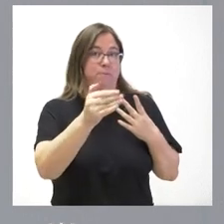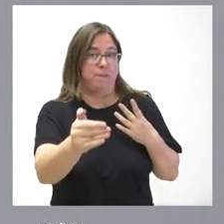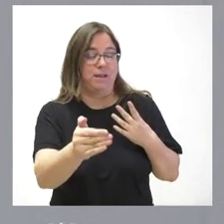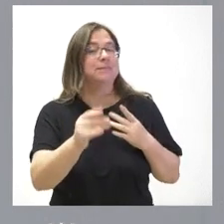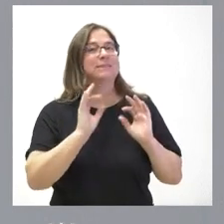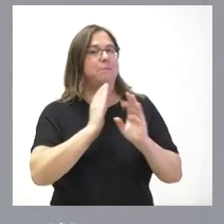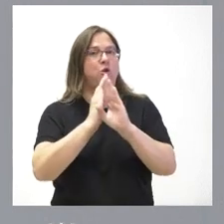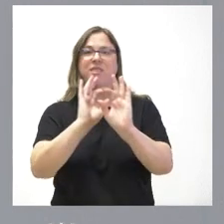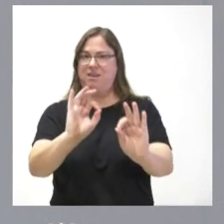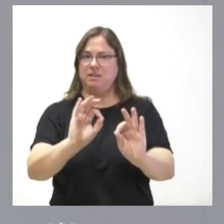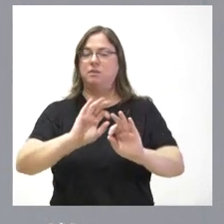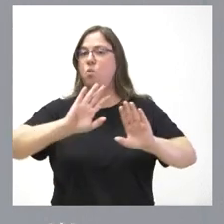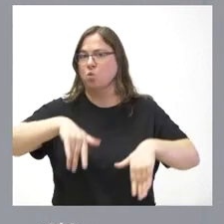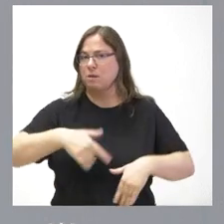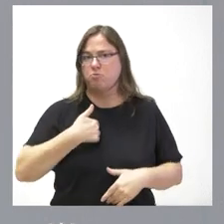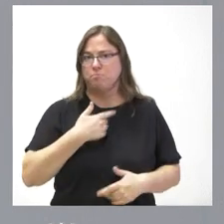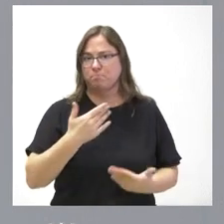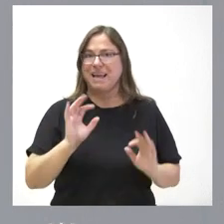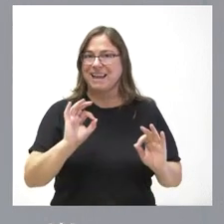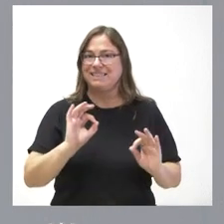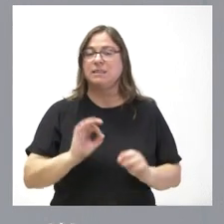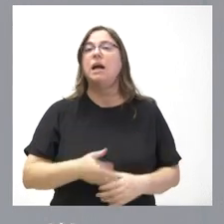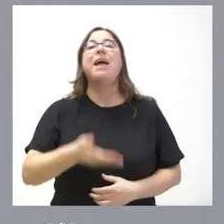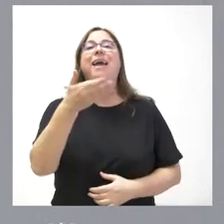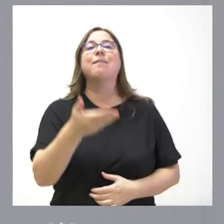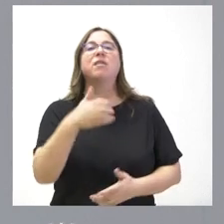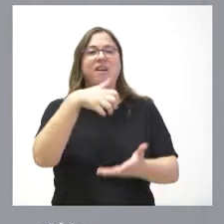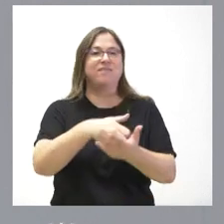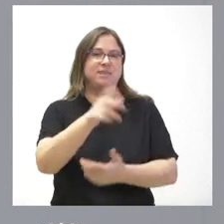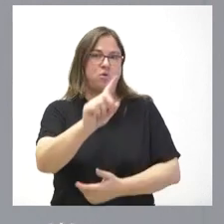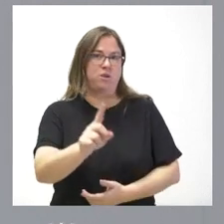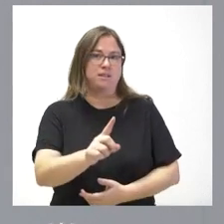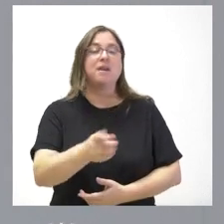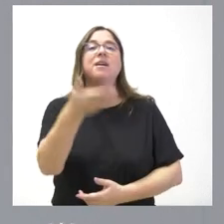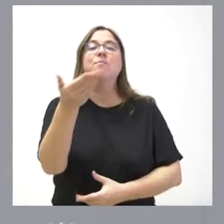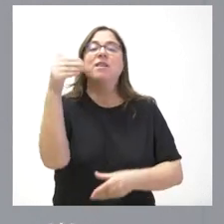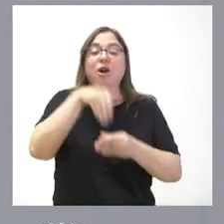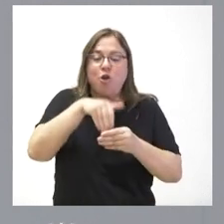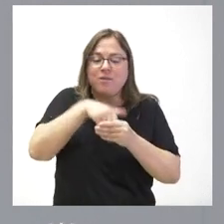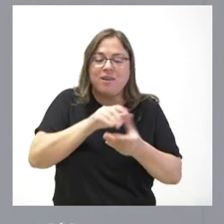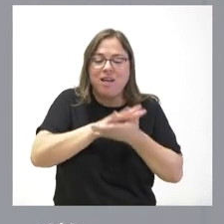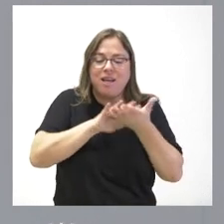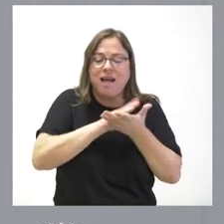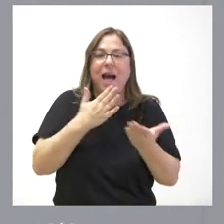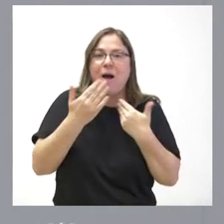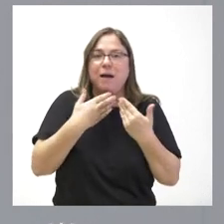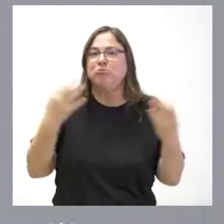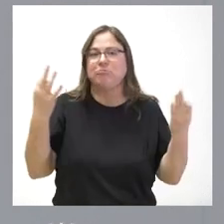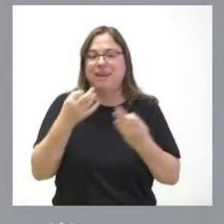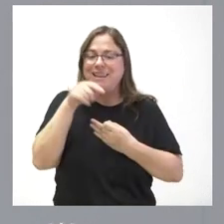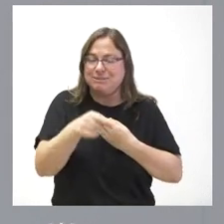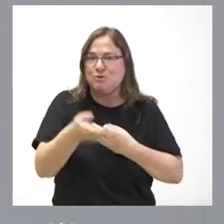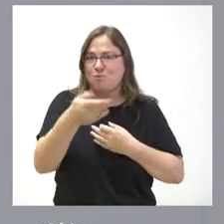en primer lugar eh nosotros no es tan importante la fecha sino el contenido de lo que allí vayamos a plantear